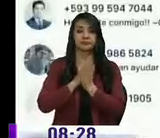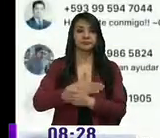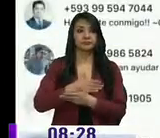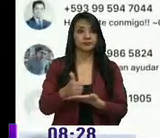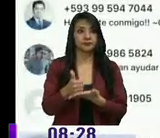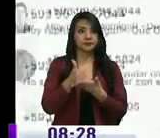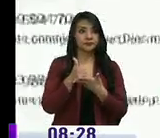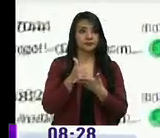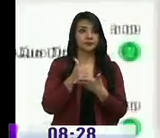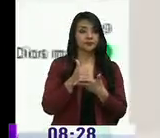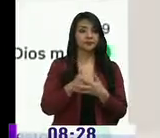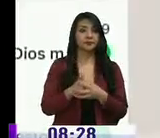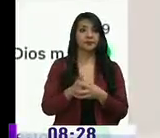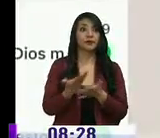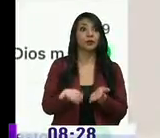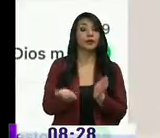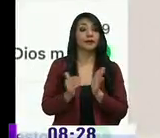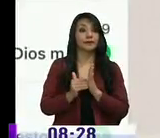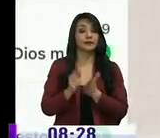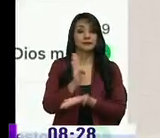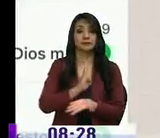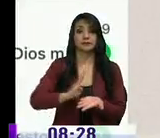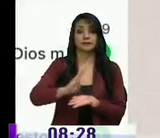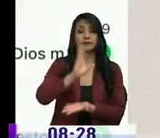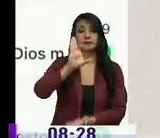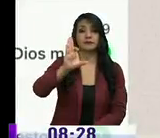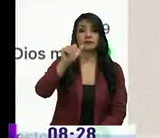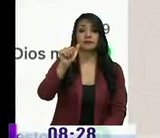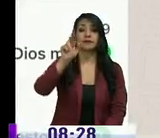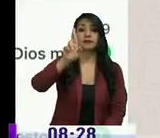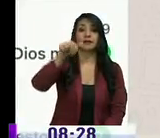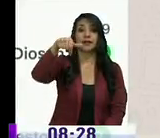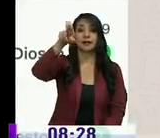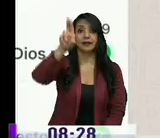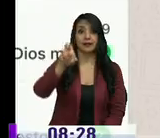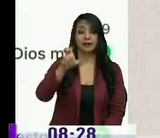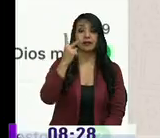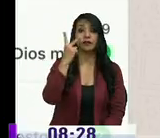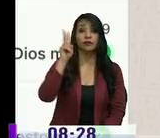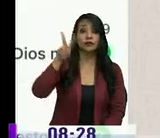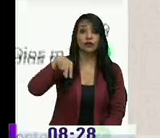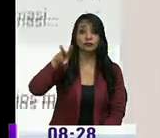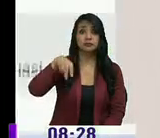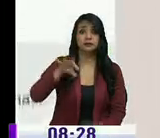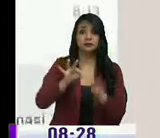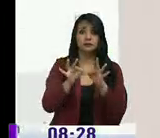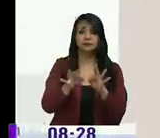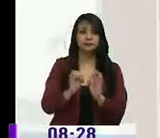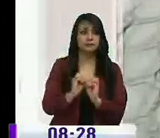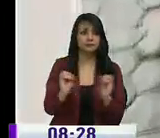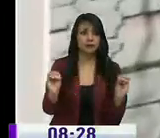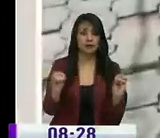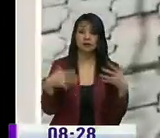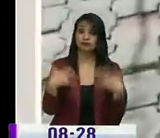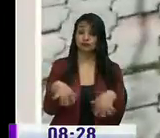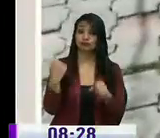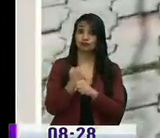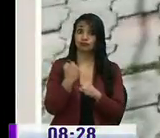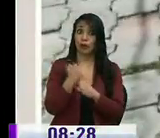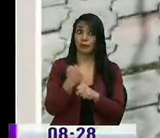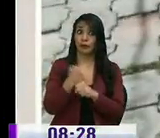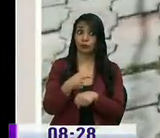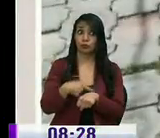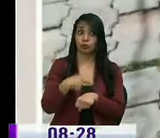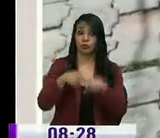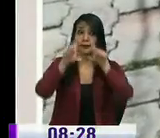ayuda necesaria. Otra más, en el barrio Tarqui, calle A, pasaje F, fuga de 2 meses. Ahora sí que tienen trabajo la empresa de agua